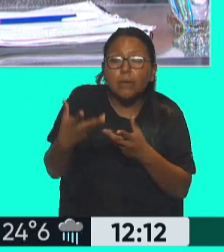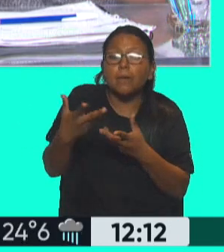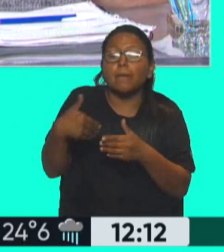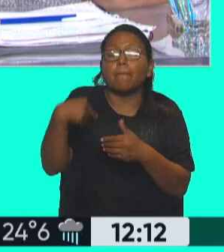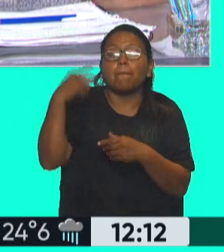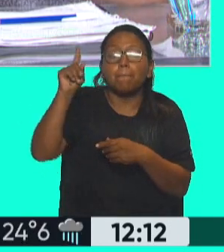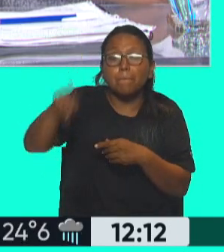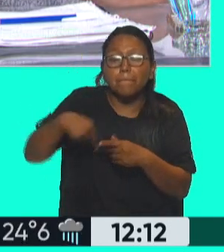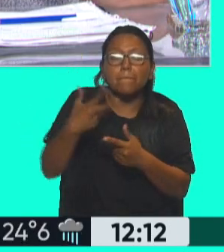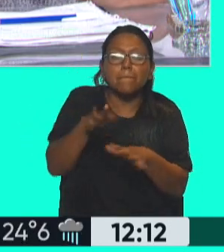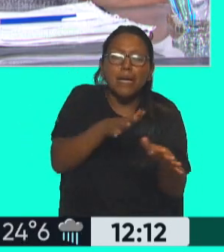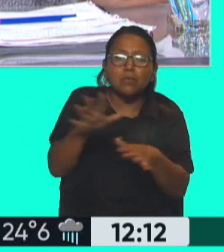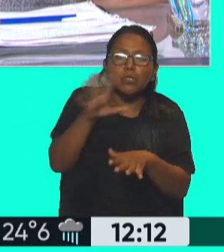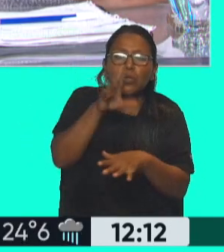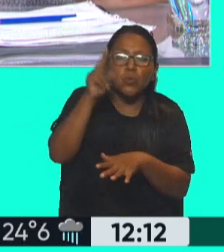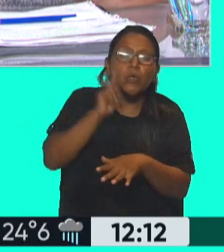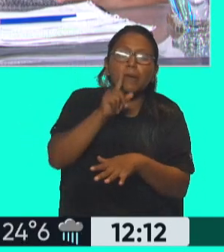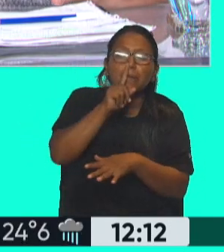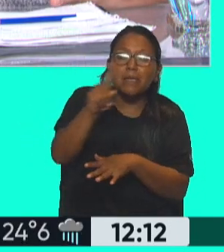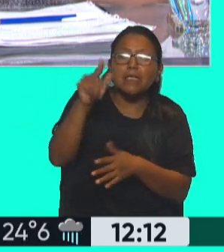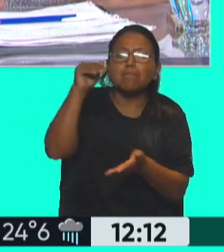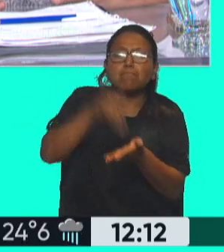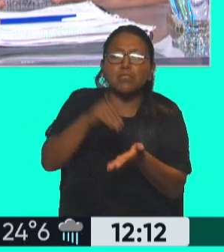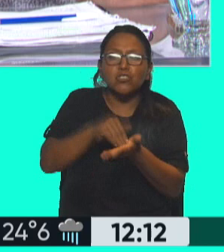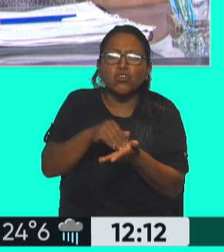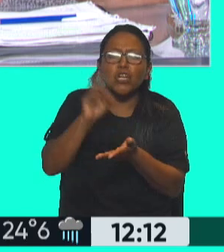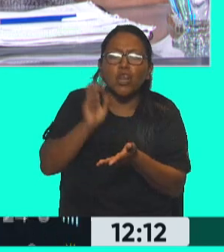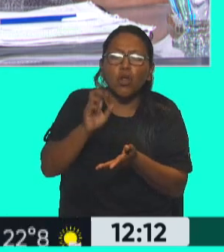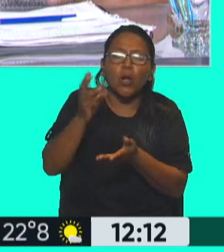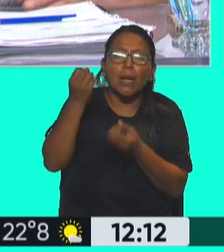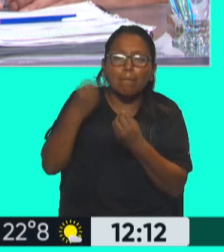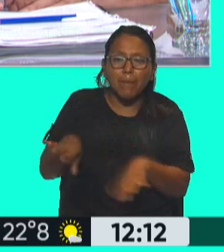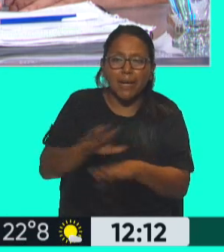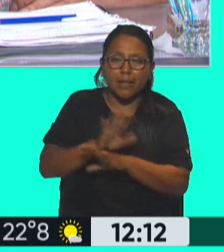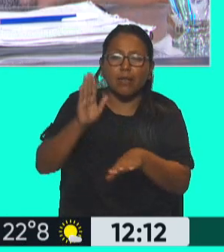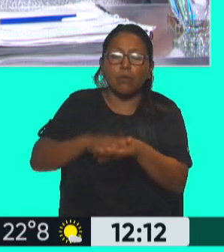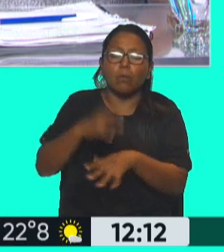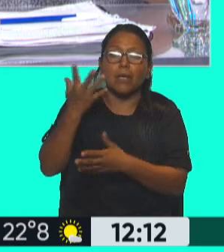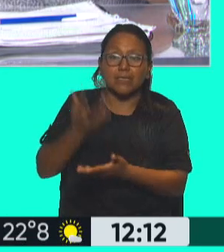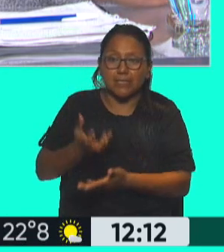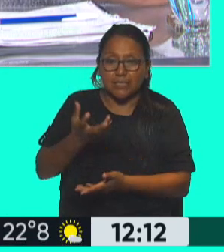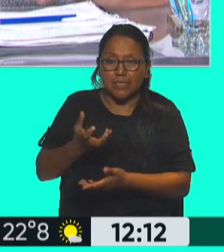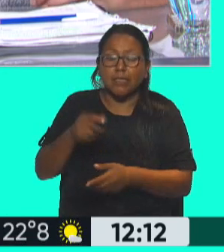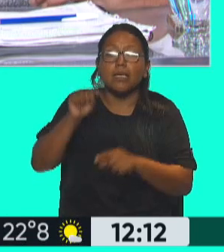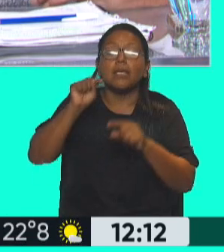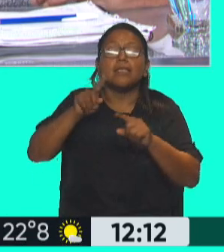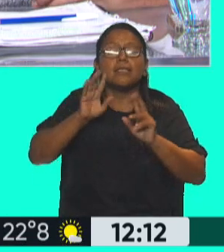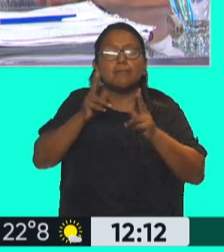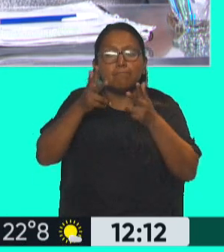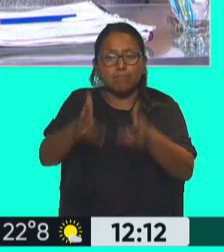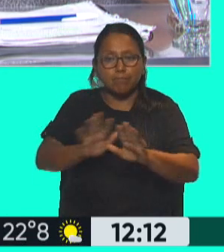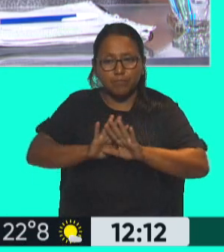Se estima casi 9.000 millones de dólares de pérdida a consecuencia de la sequía. Siempre aclarando una cosa,